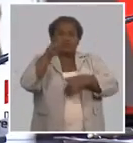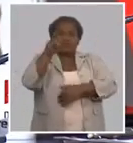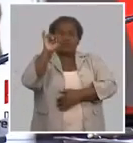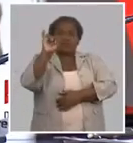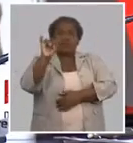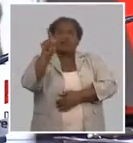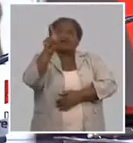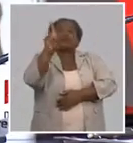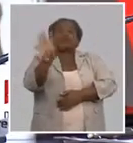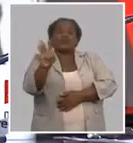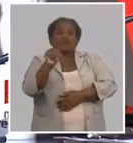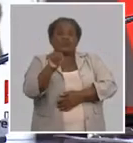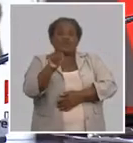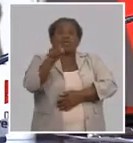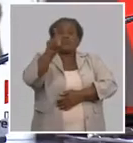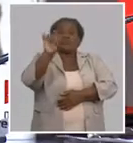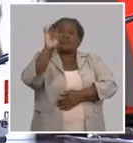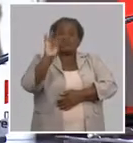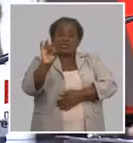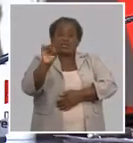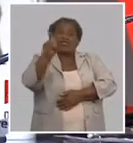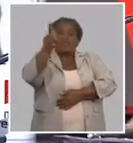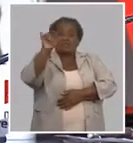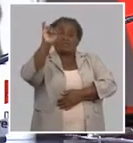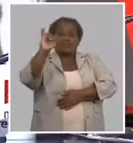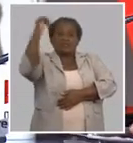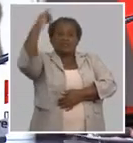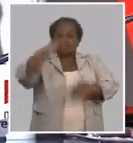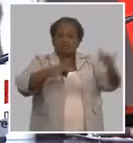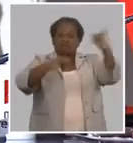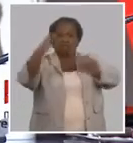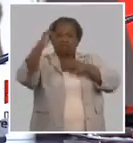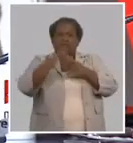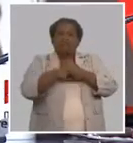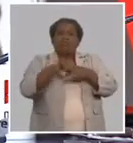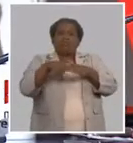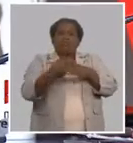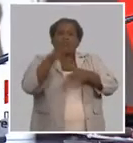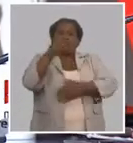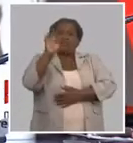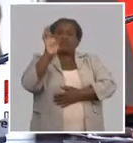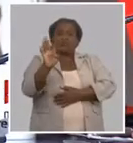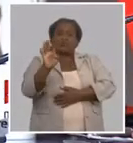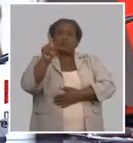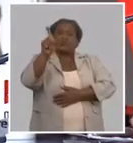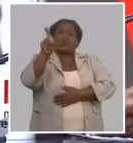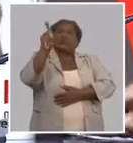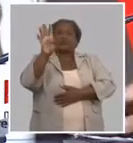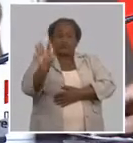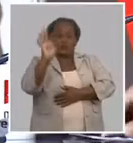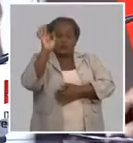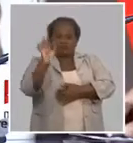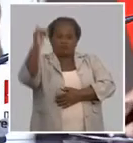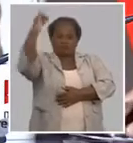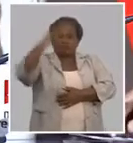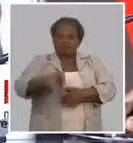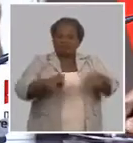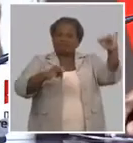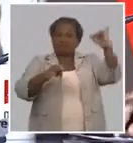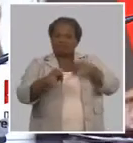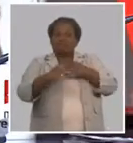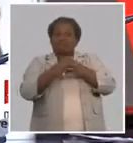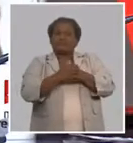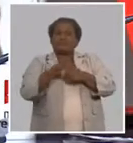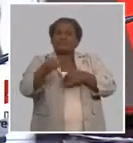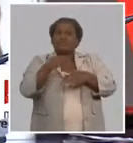14 el día 17 16 operaciones y el día 18 14 operaciones por lo tanto que